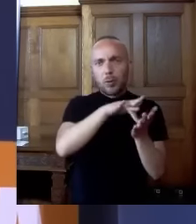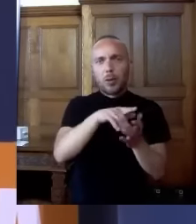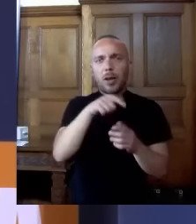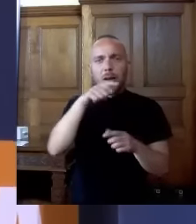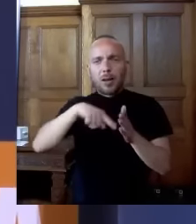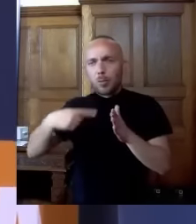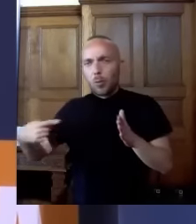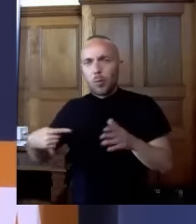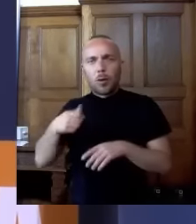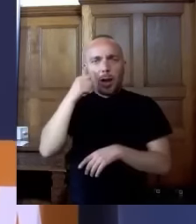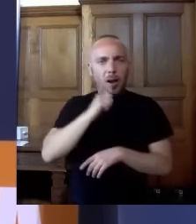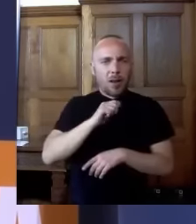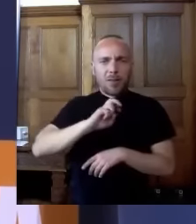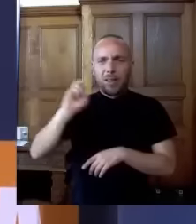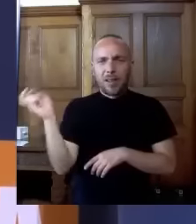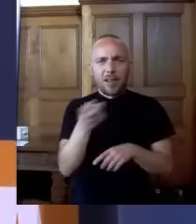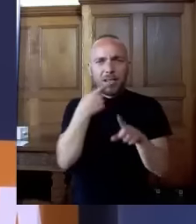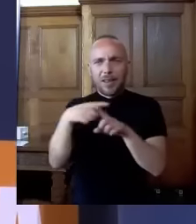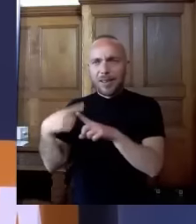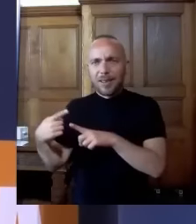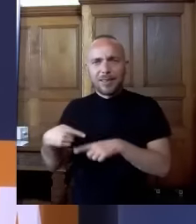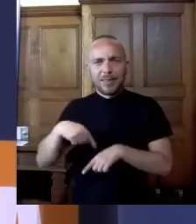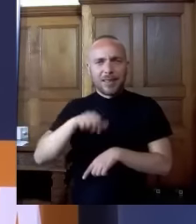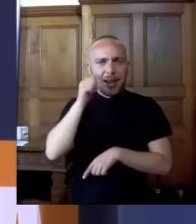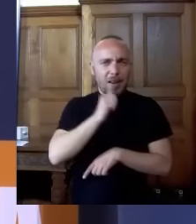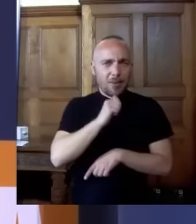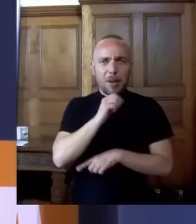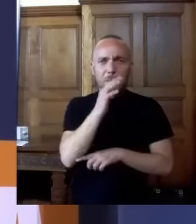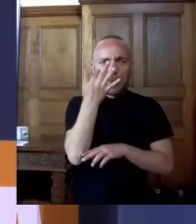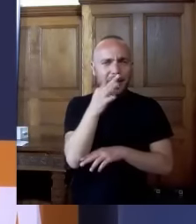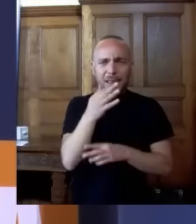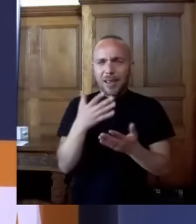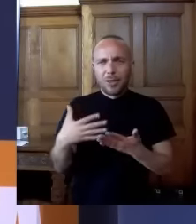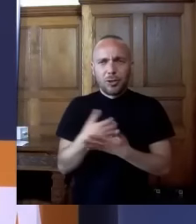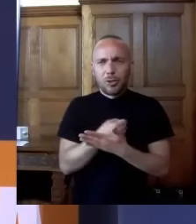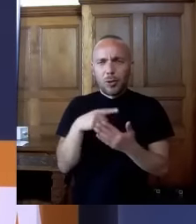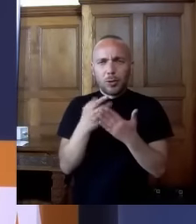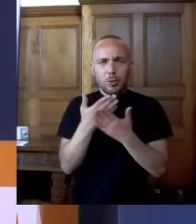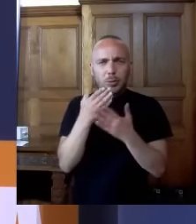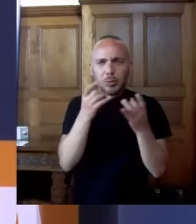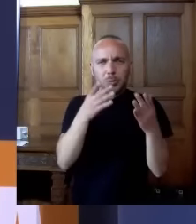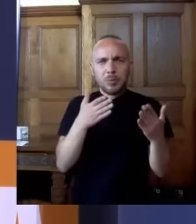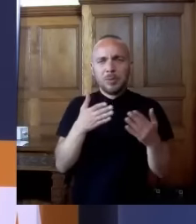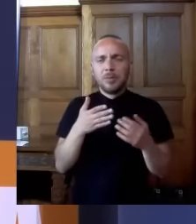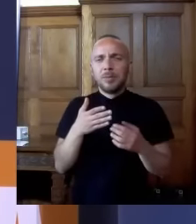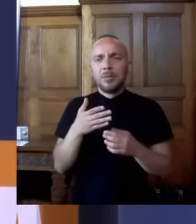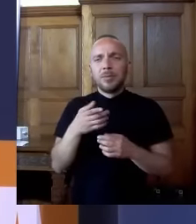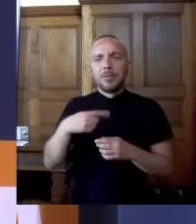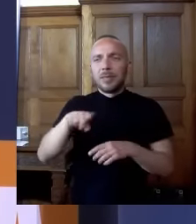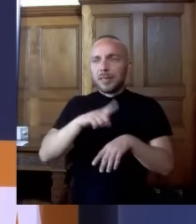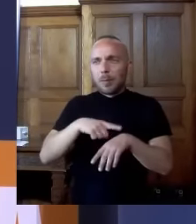ipo jende et berende jendea batea zuen